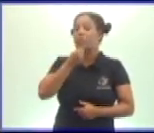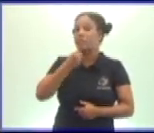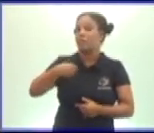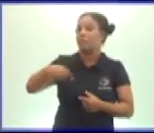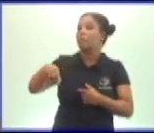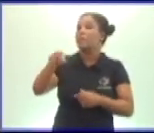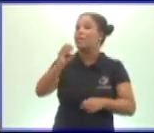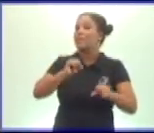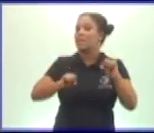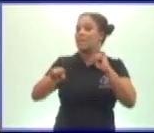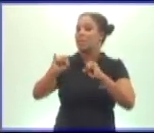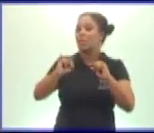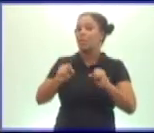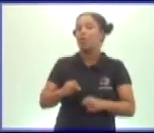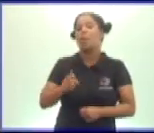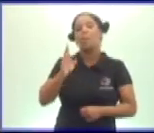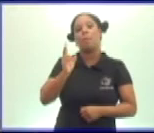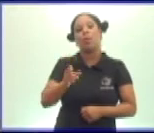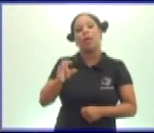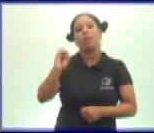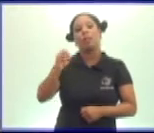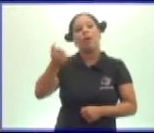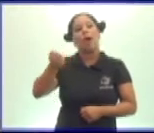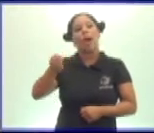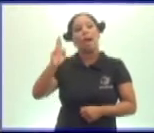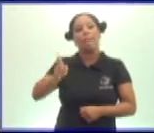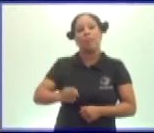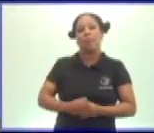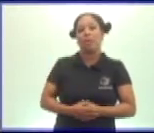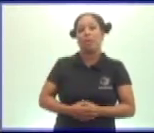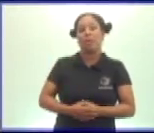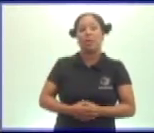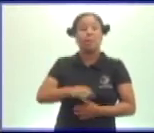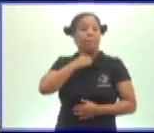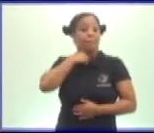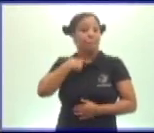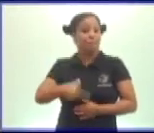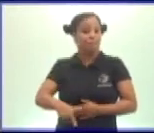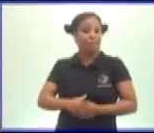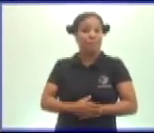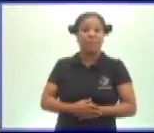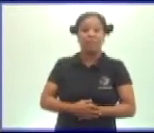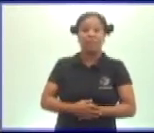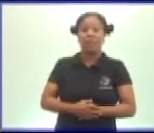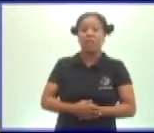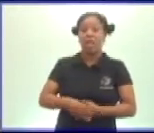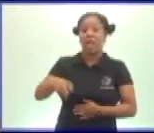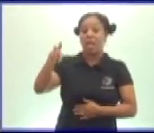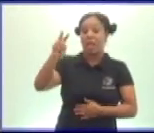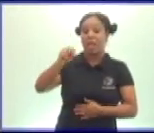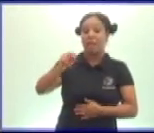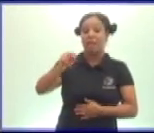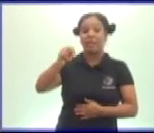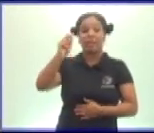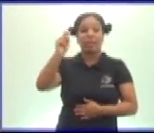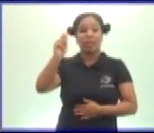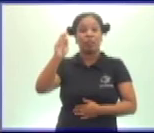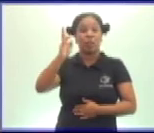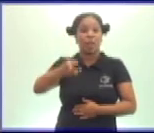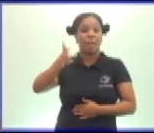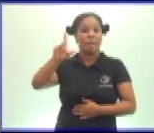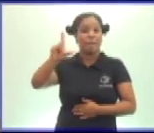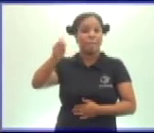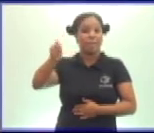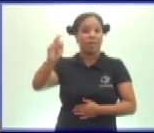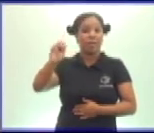polares o apolares. Por ejemplo, en el caso de el nitrato de plata y agua